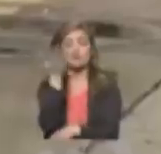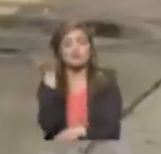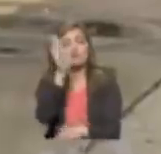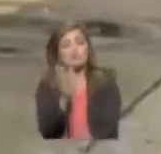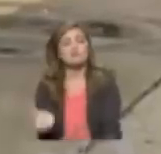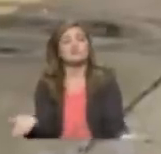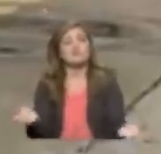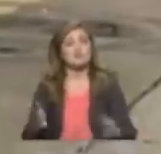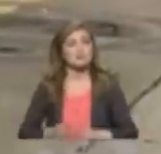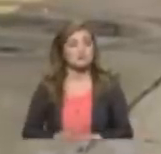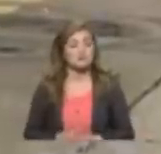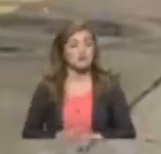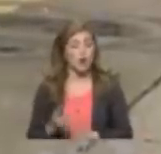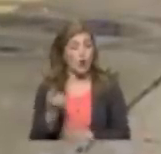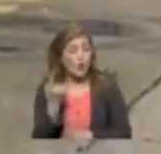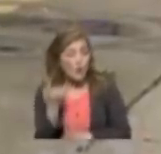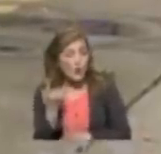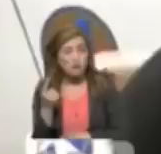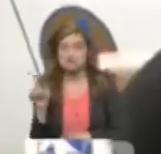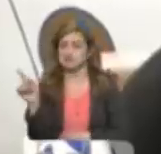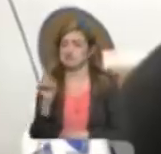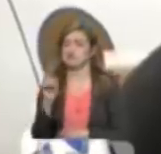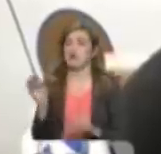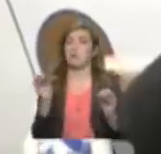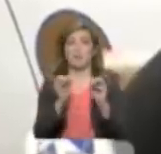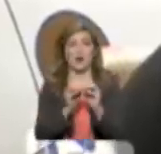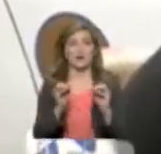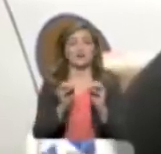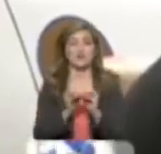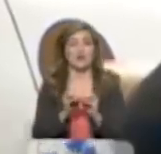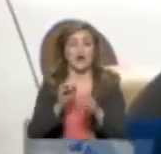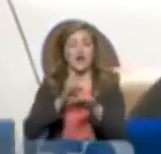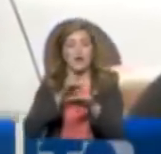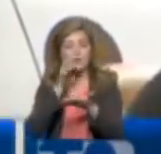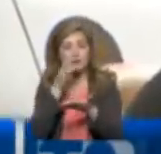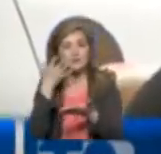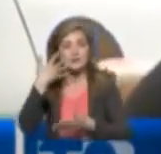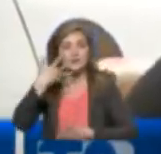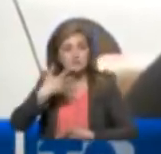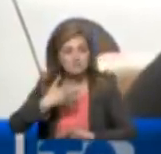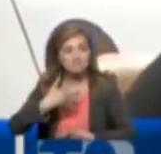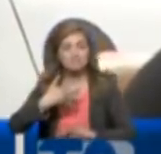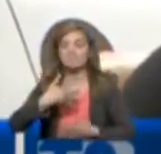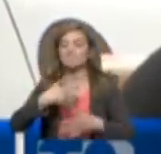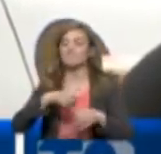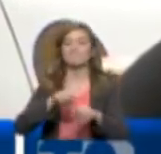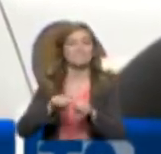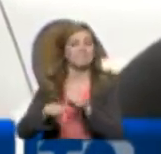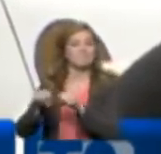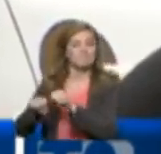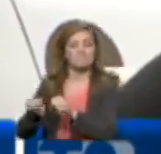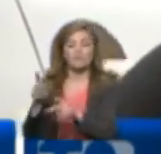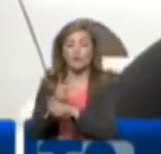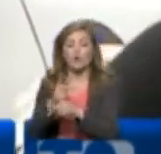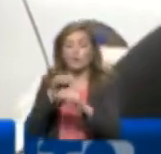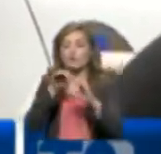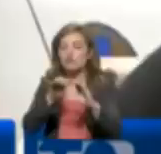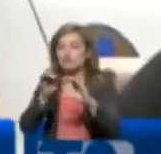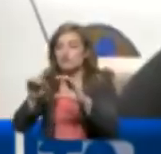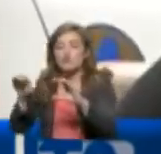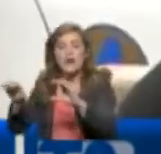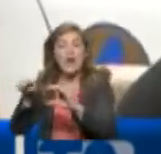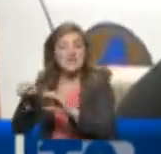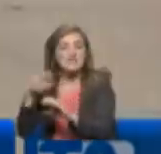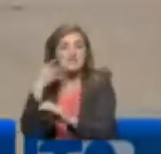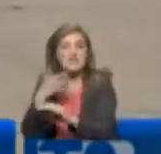pero este no sería el único caso existen medicinas caducadas insumos caducados